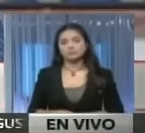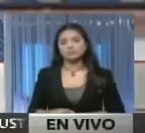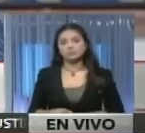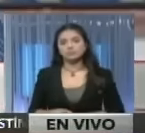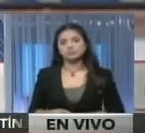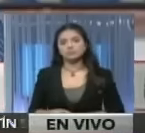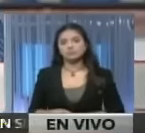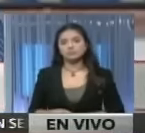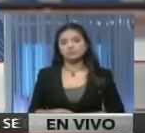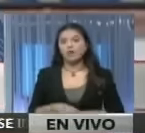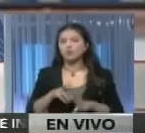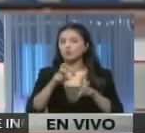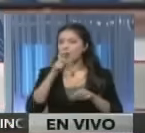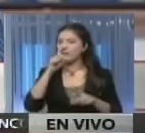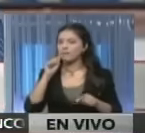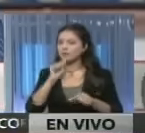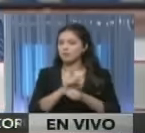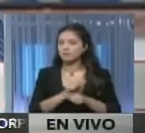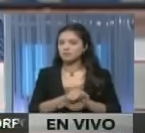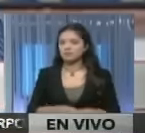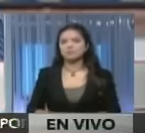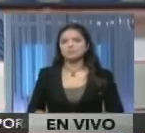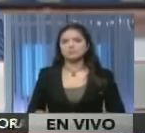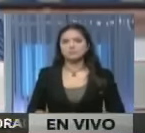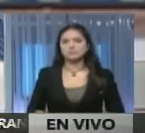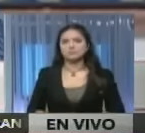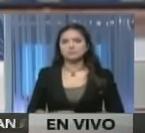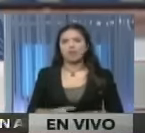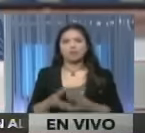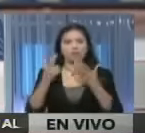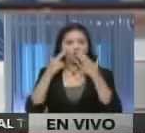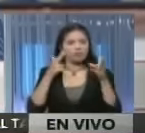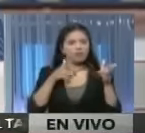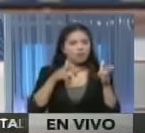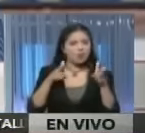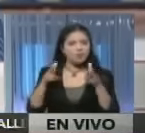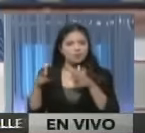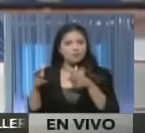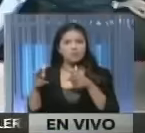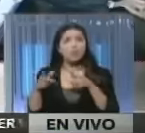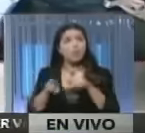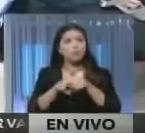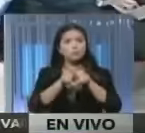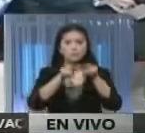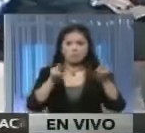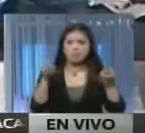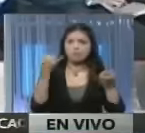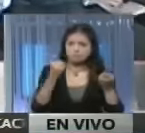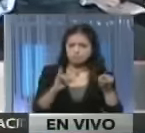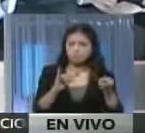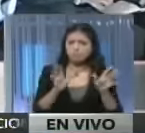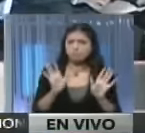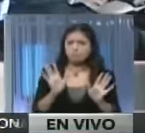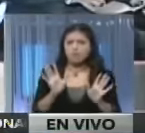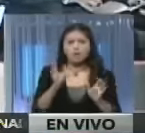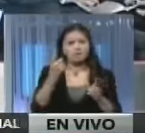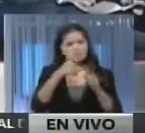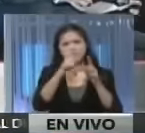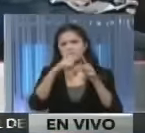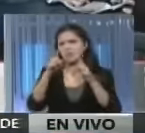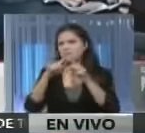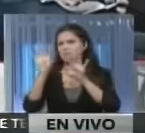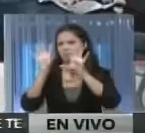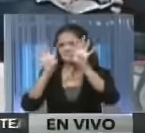nuevas formas de amenaza, de terrorismo, como la tienen ustedes en diferentes